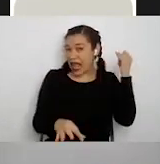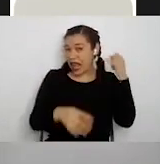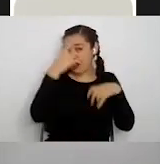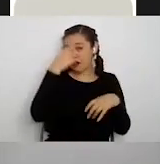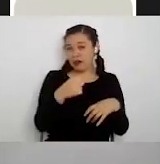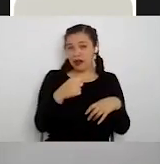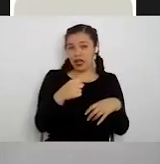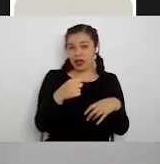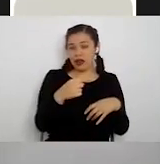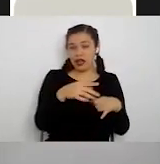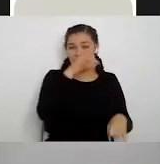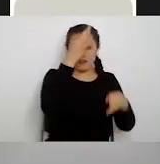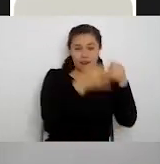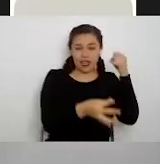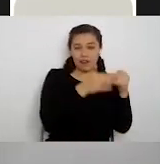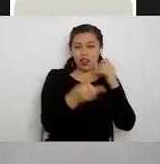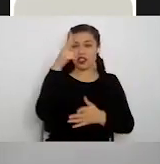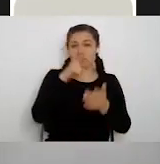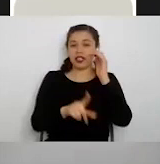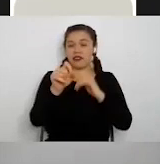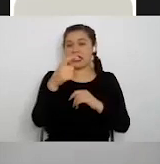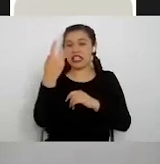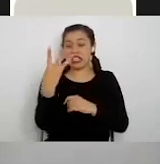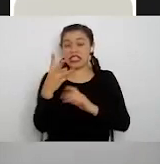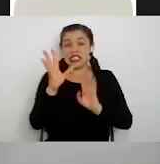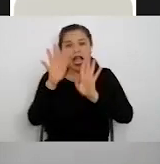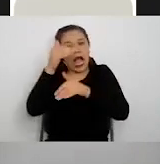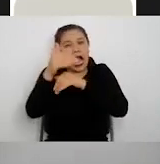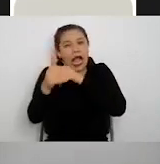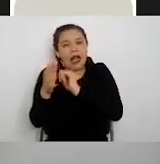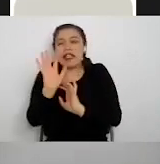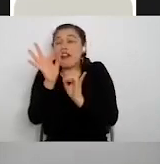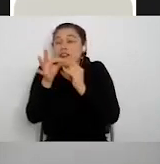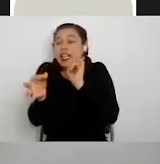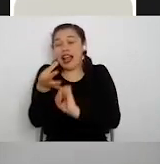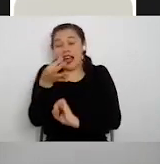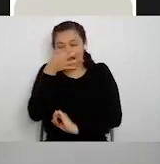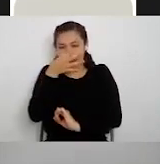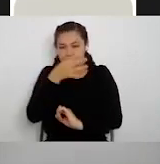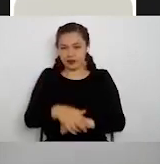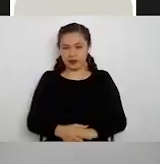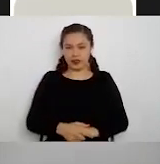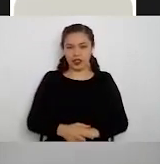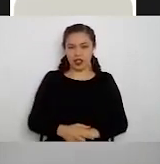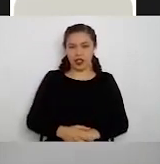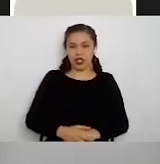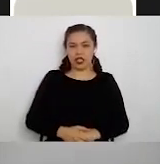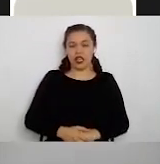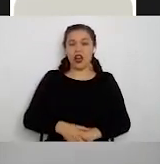a vivir en el 2023 como está aquí. Aquí, si se fijan, toda la parte sombrada son